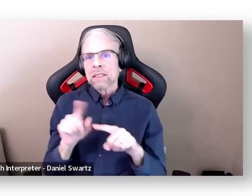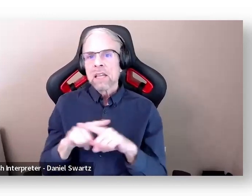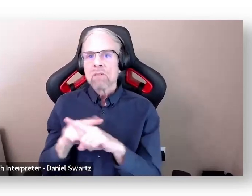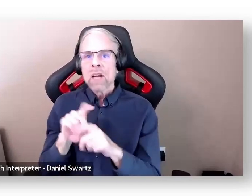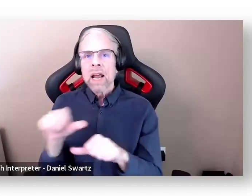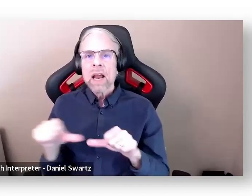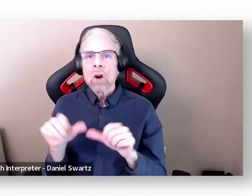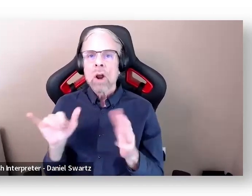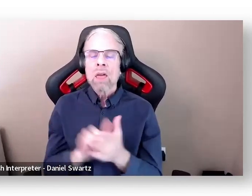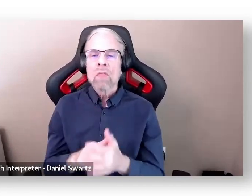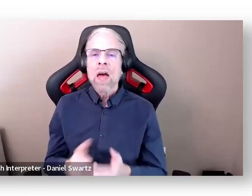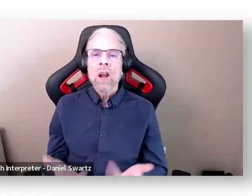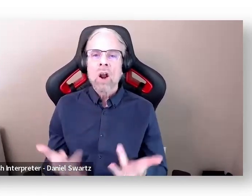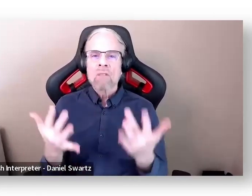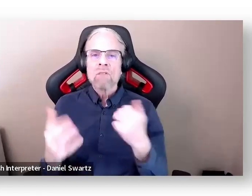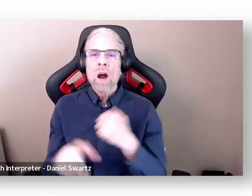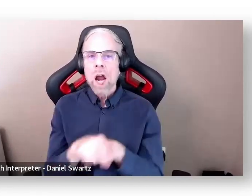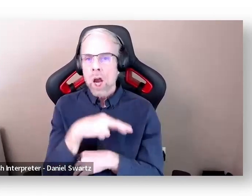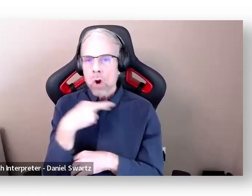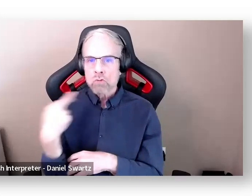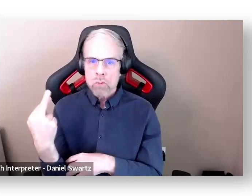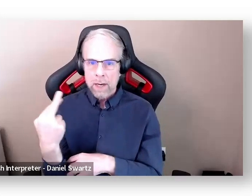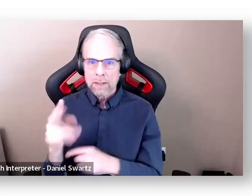impacto y consecuencia.